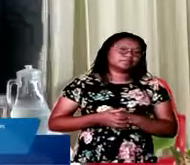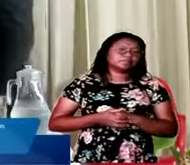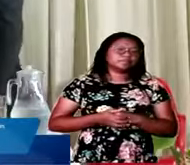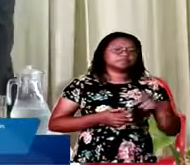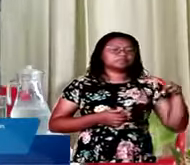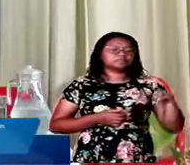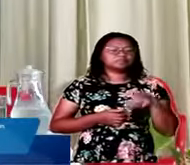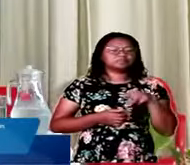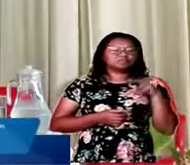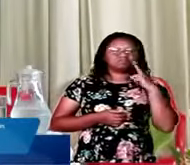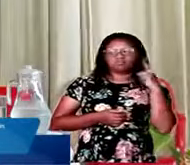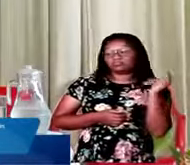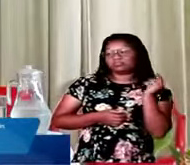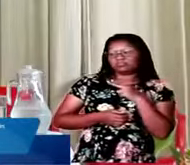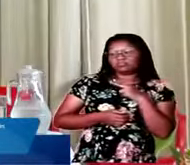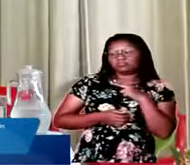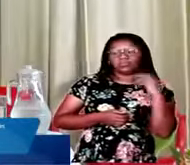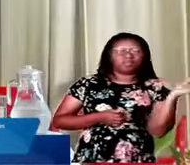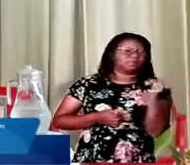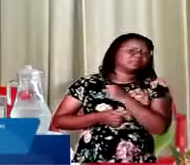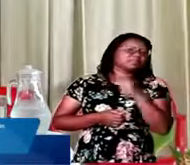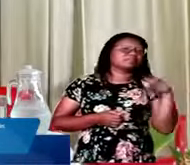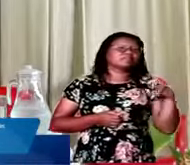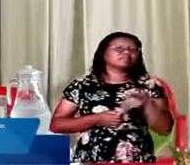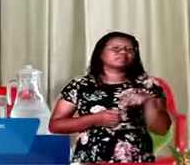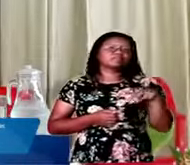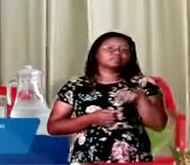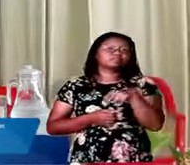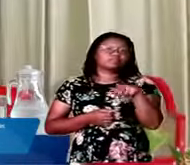lo miró, dijo, no he visto nada.